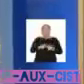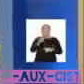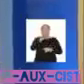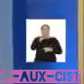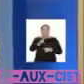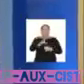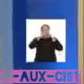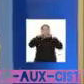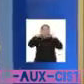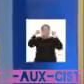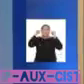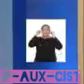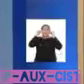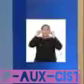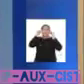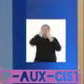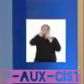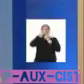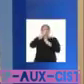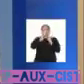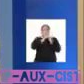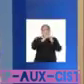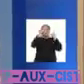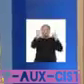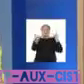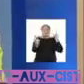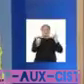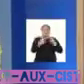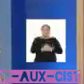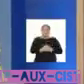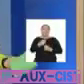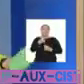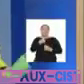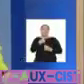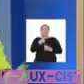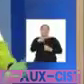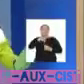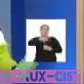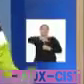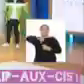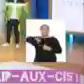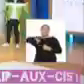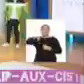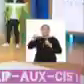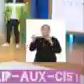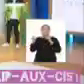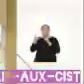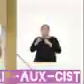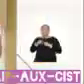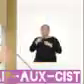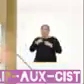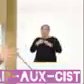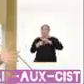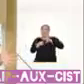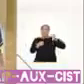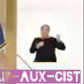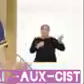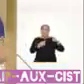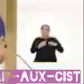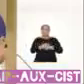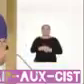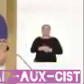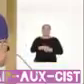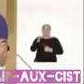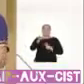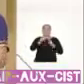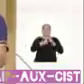usen siempre mascarilla y respeten los dos metros de distancia. Así que yo estaré de este lado de la pantalla... Y yo de este.